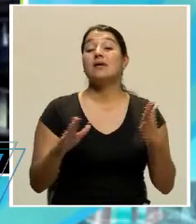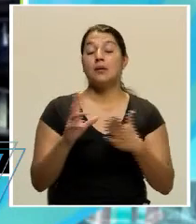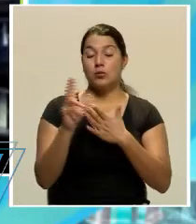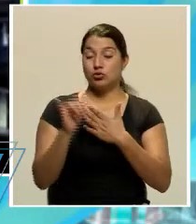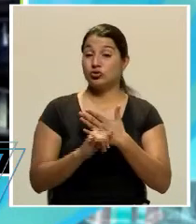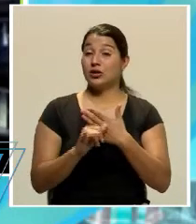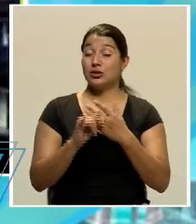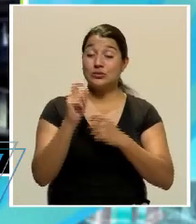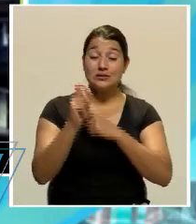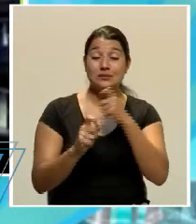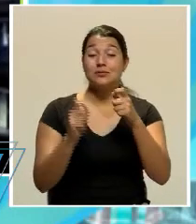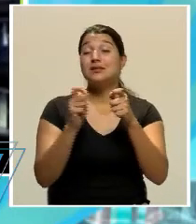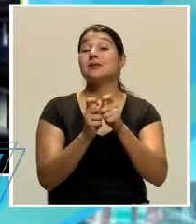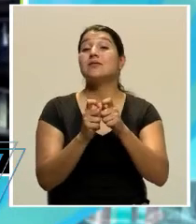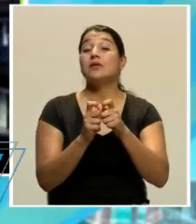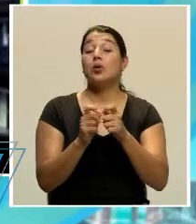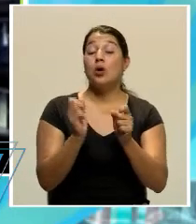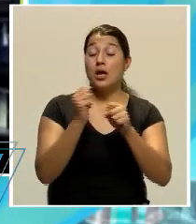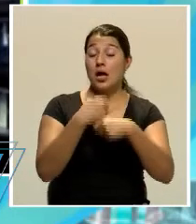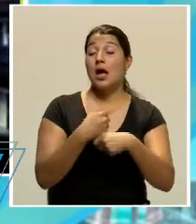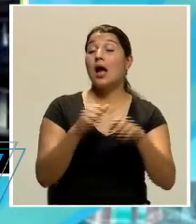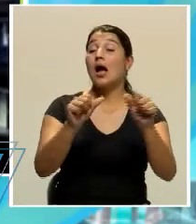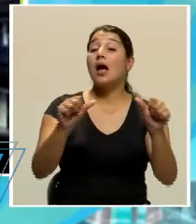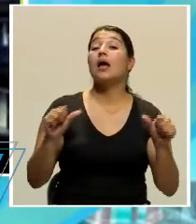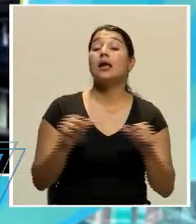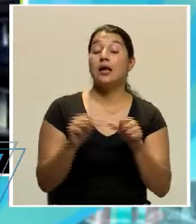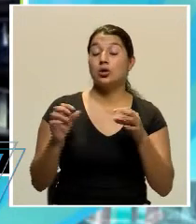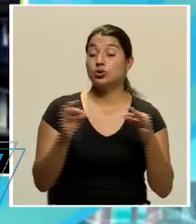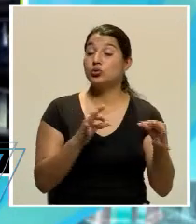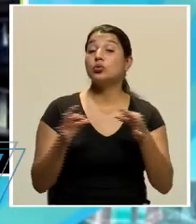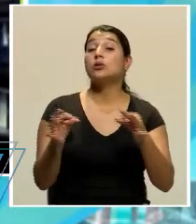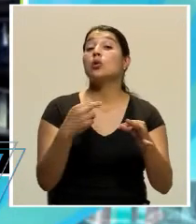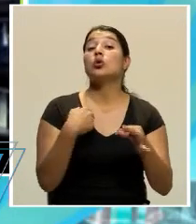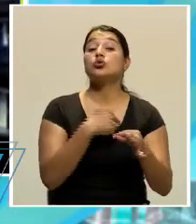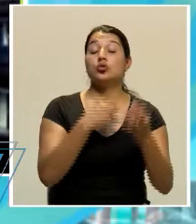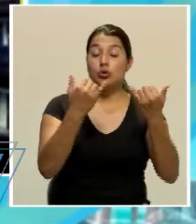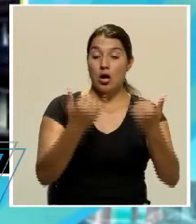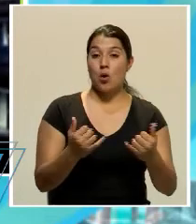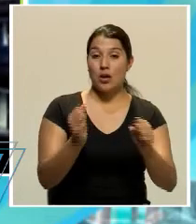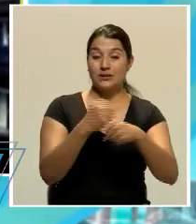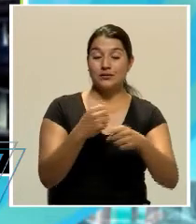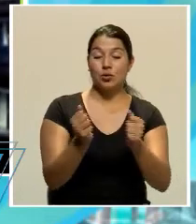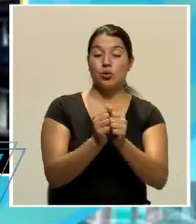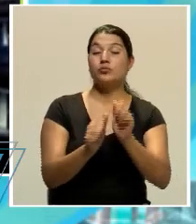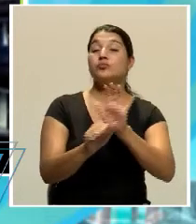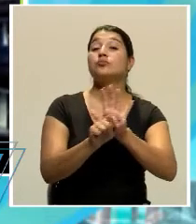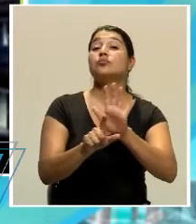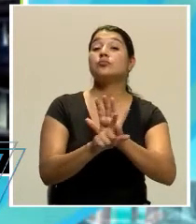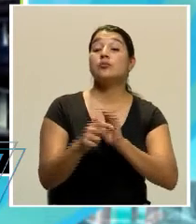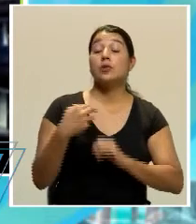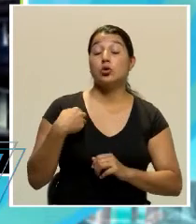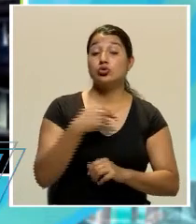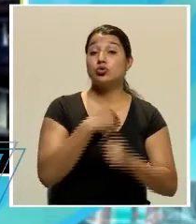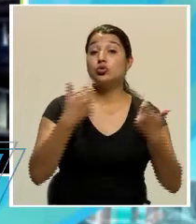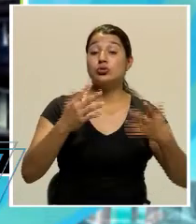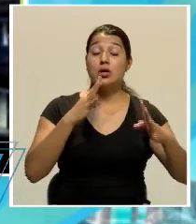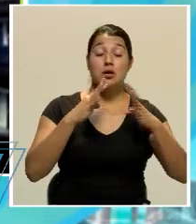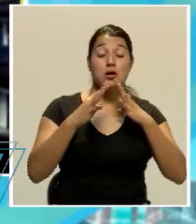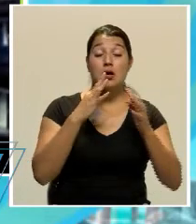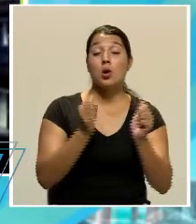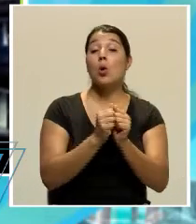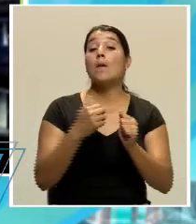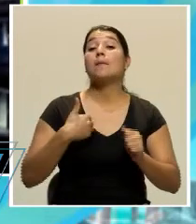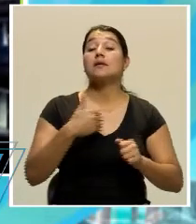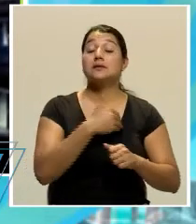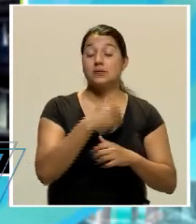proyecto concreto de reforma al sector cultura que estamos moviendo en este momento con la Asamblea Legislativa. Hemos estado en conversaciones con el